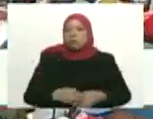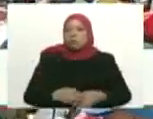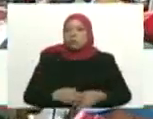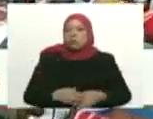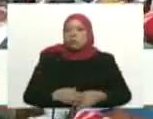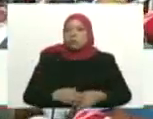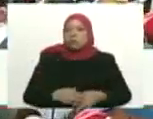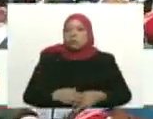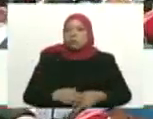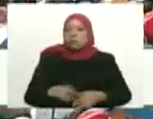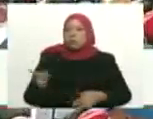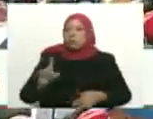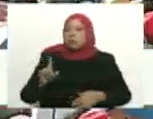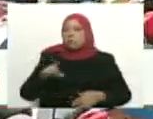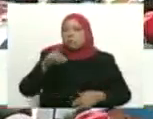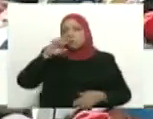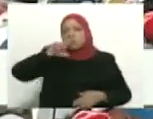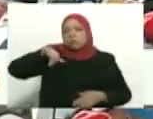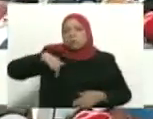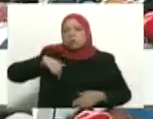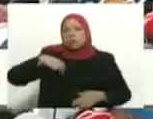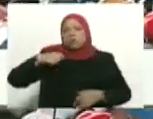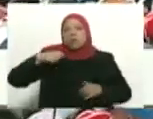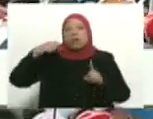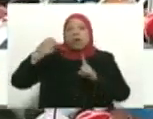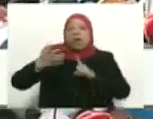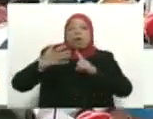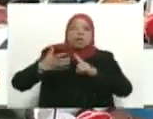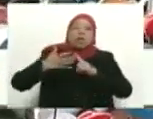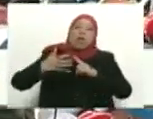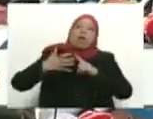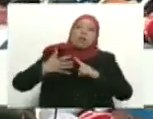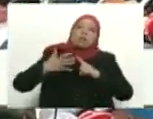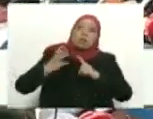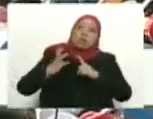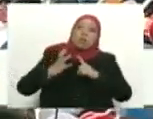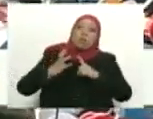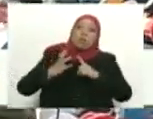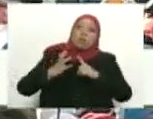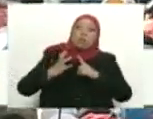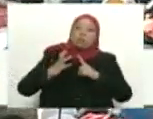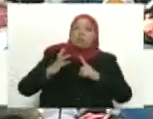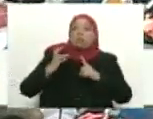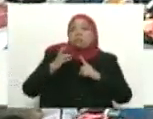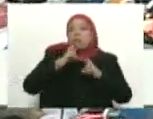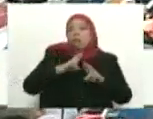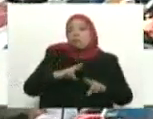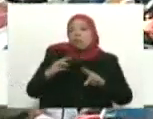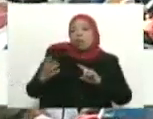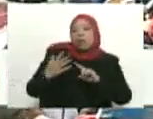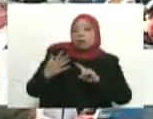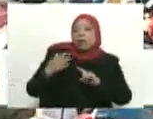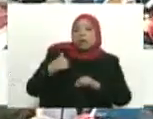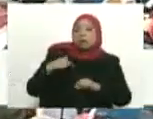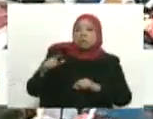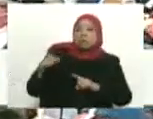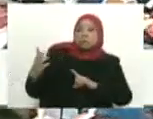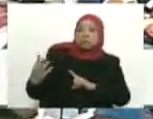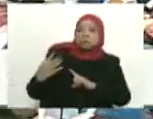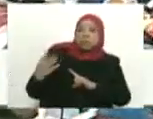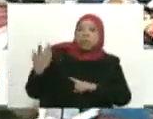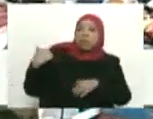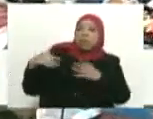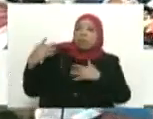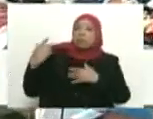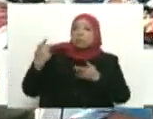decir, ¿saben lo que van a decir? Que ustedes los están agrediendo. Porque entonces para ellos, después de haber pedido